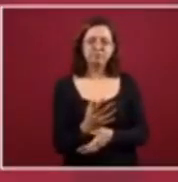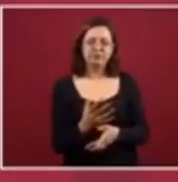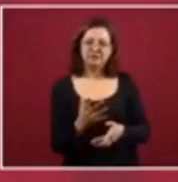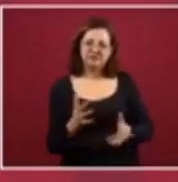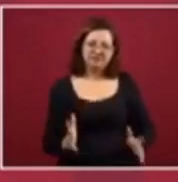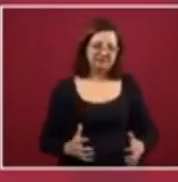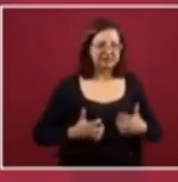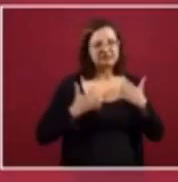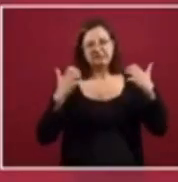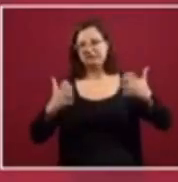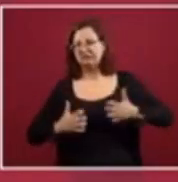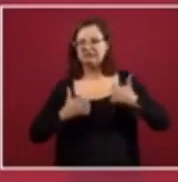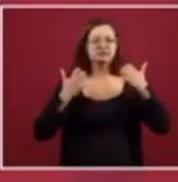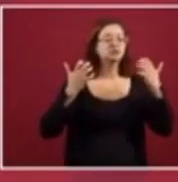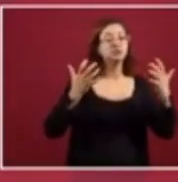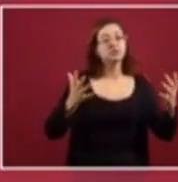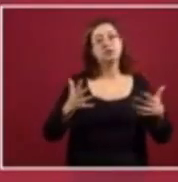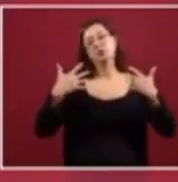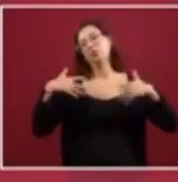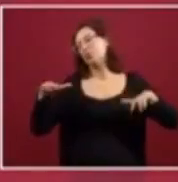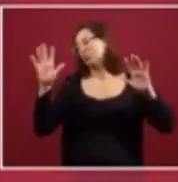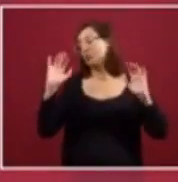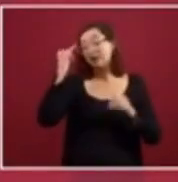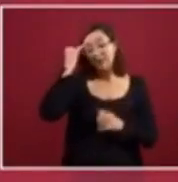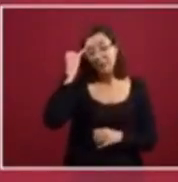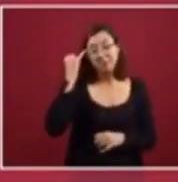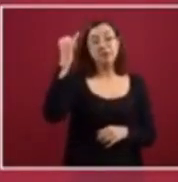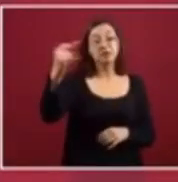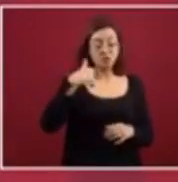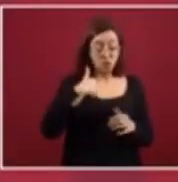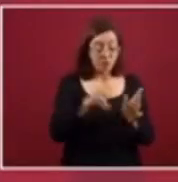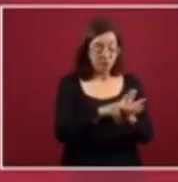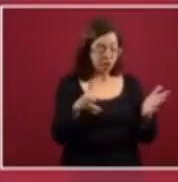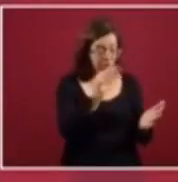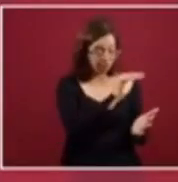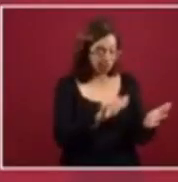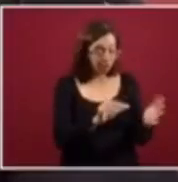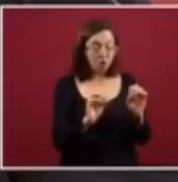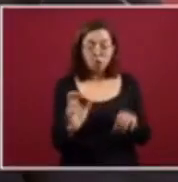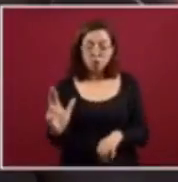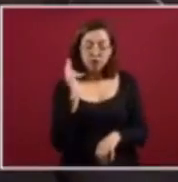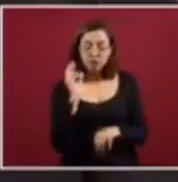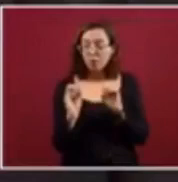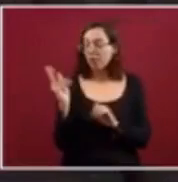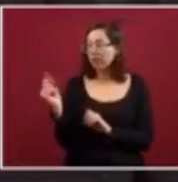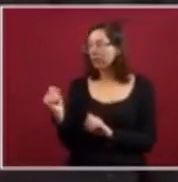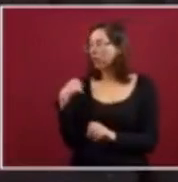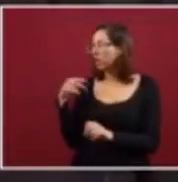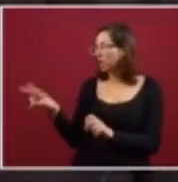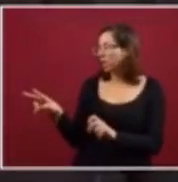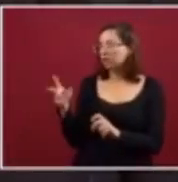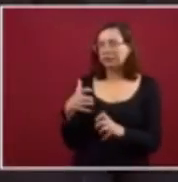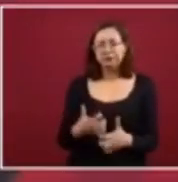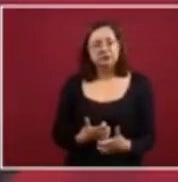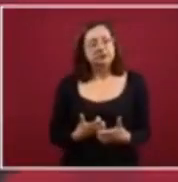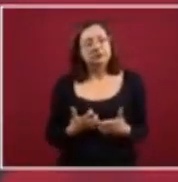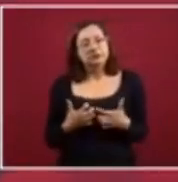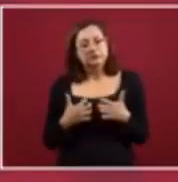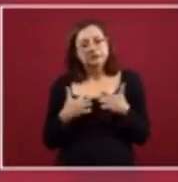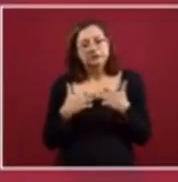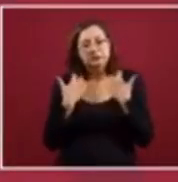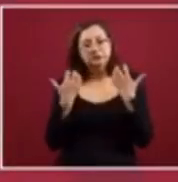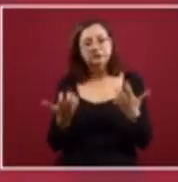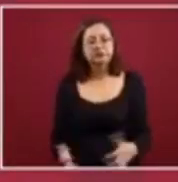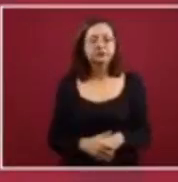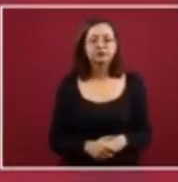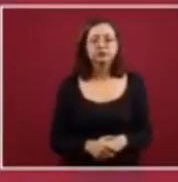guiara por lo que se dice en los periódicos, por los programas de radio, o en la televisión, en los